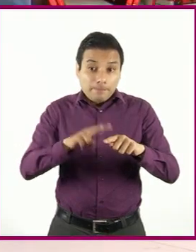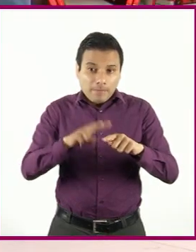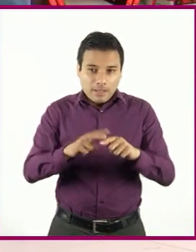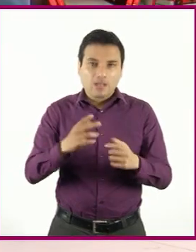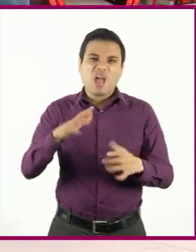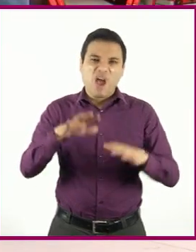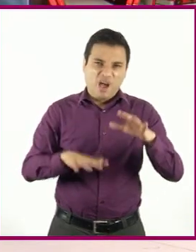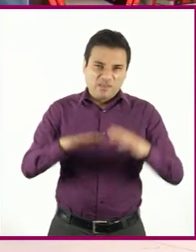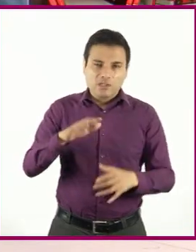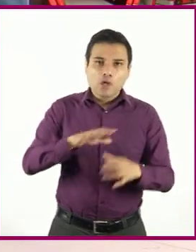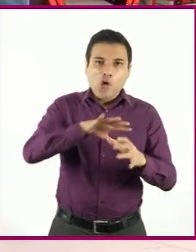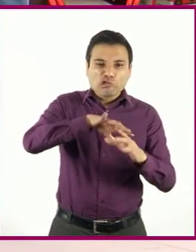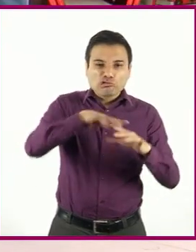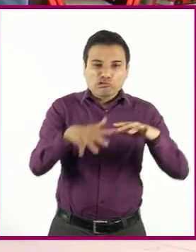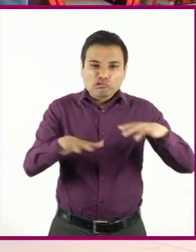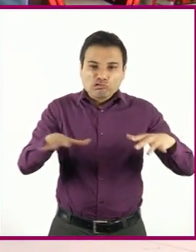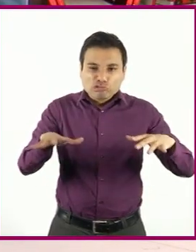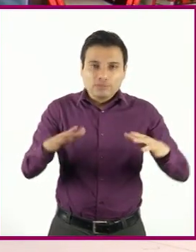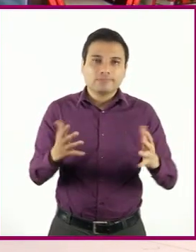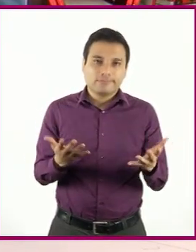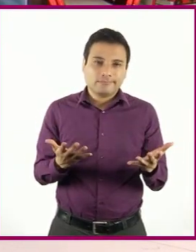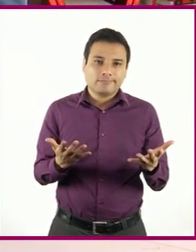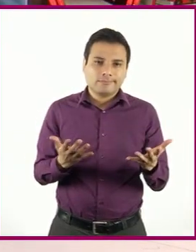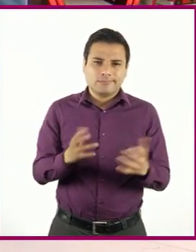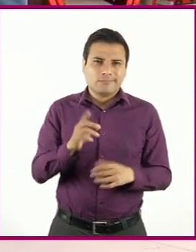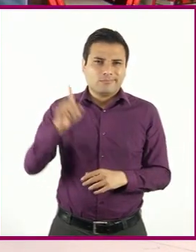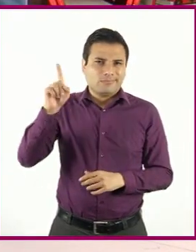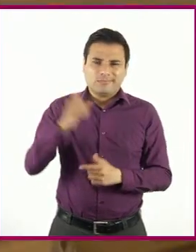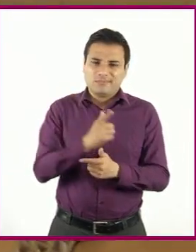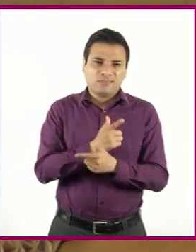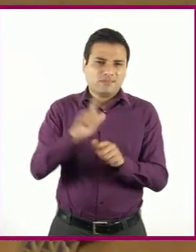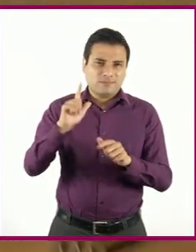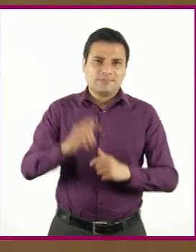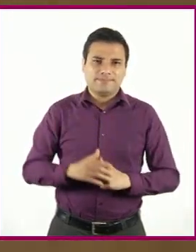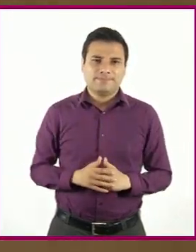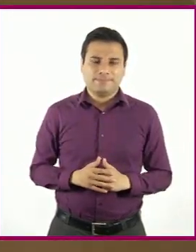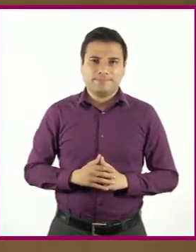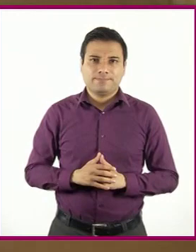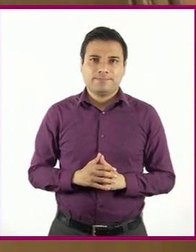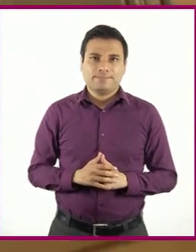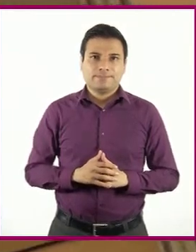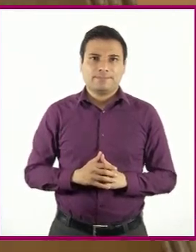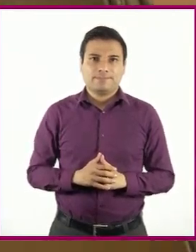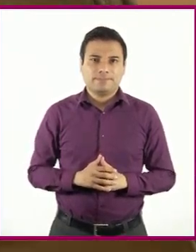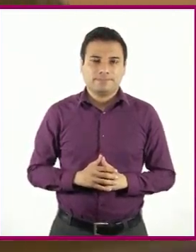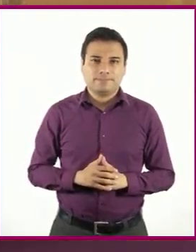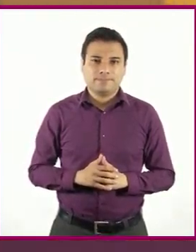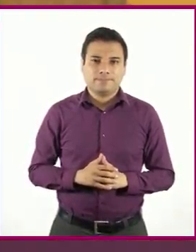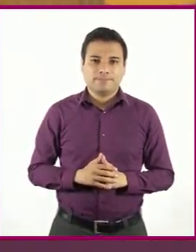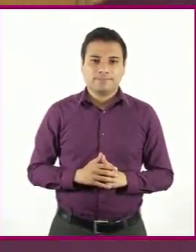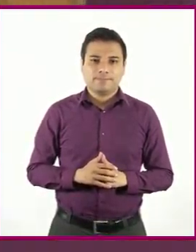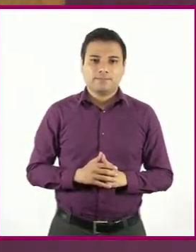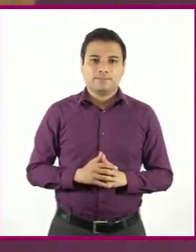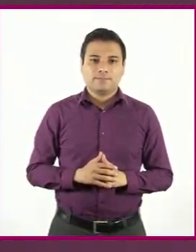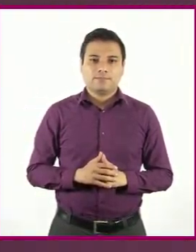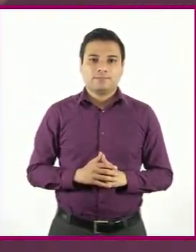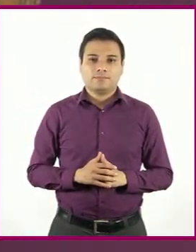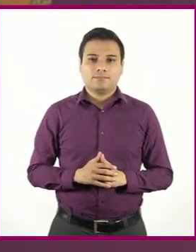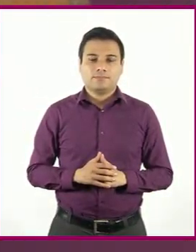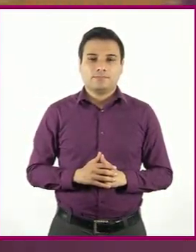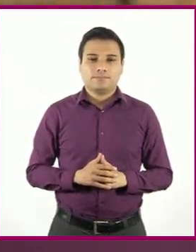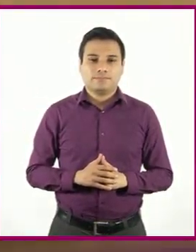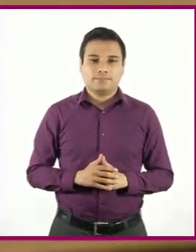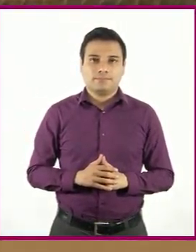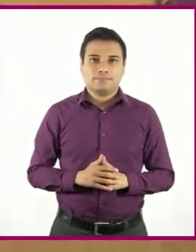irregulares, nuestra base podrá ajustarse sin ningún problema al no contar con ella. Por esta razón,